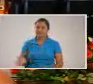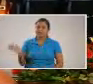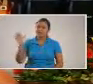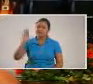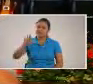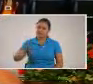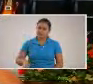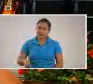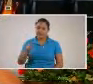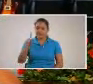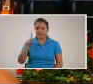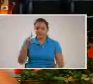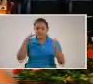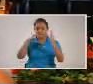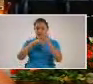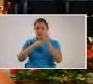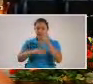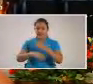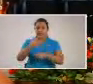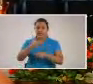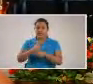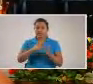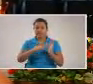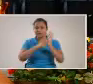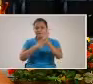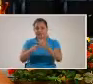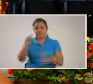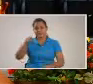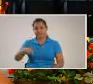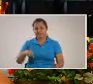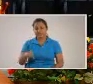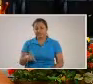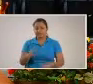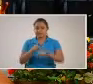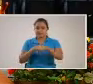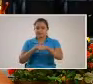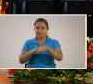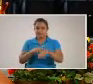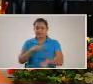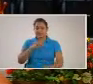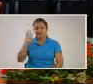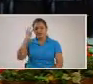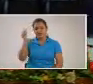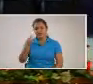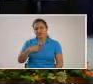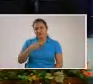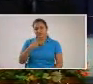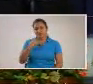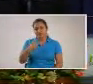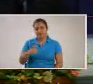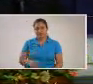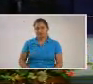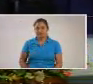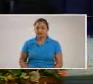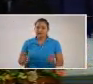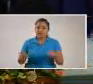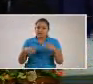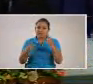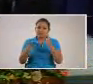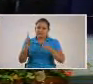esos 1000 años es cuando aparece este evento que yo le estoy mencionando. Entonces alguien podría decir, pero